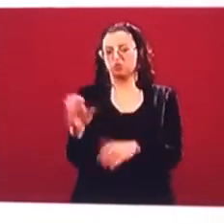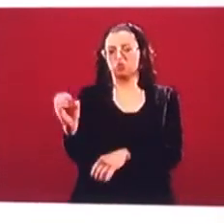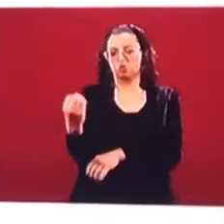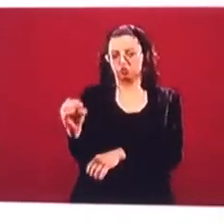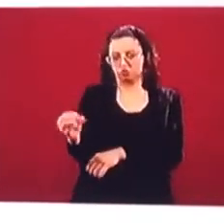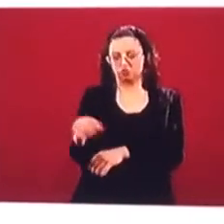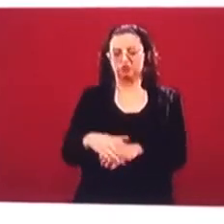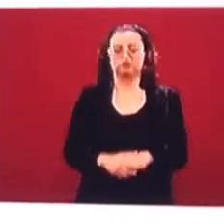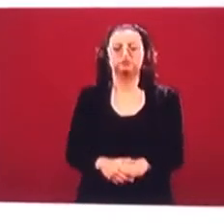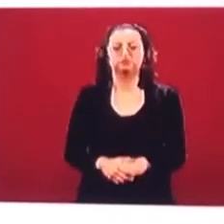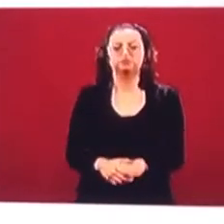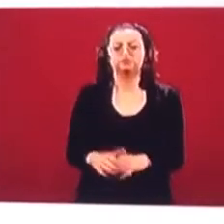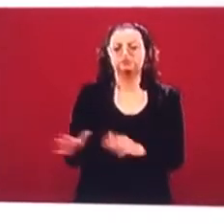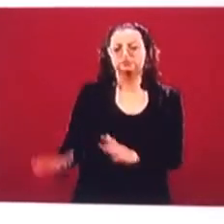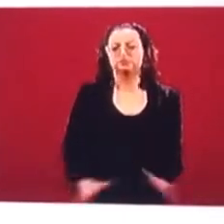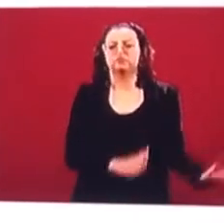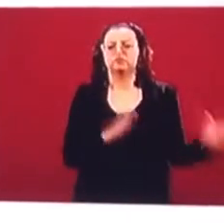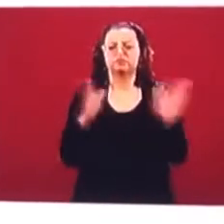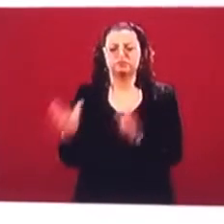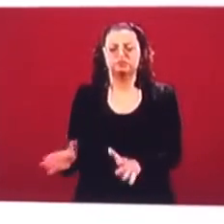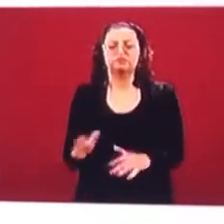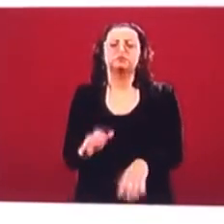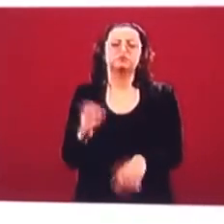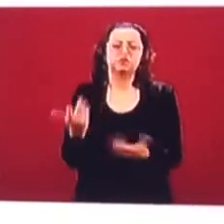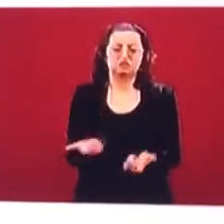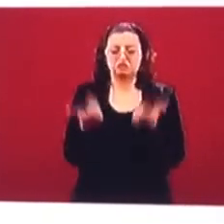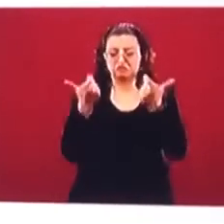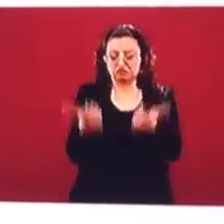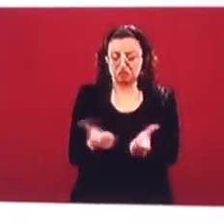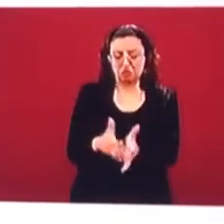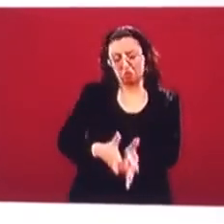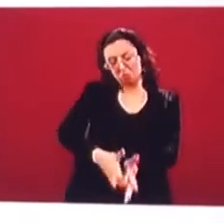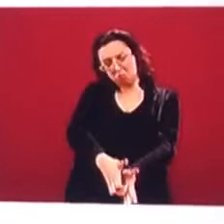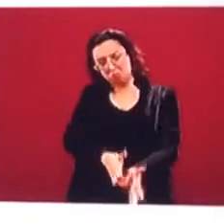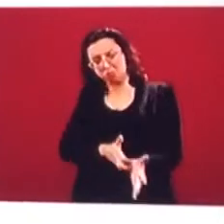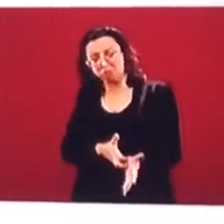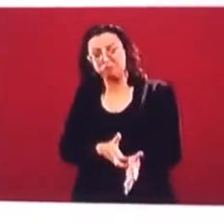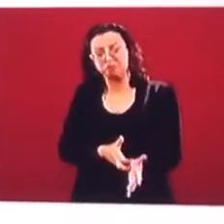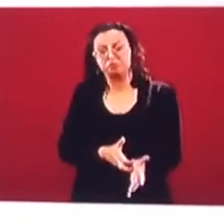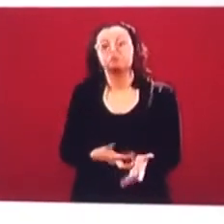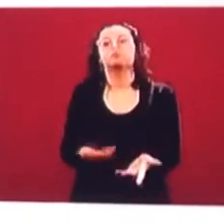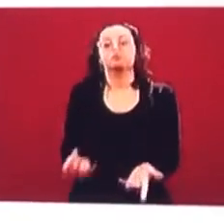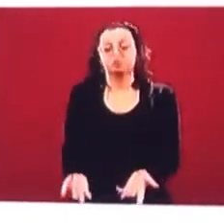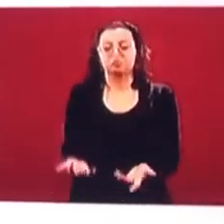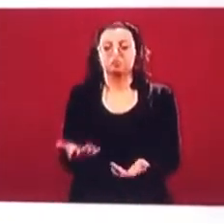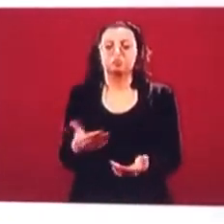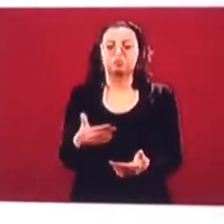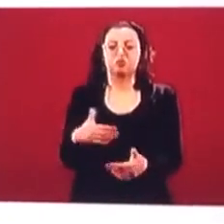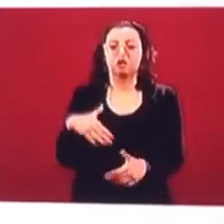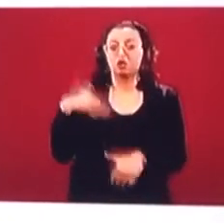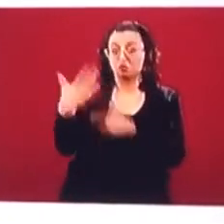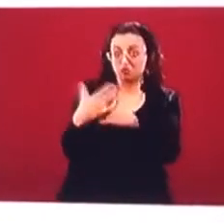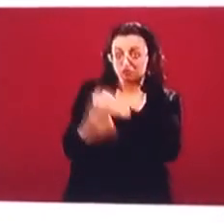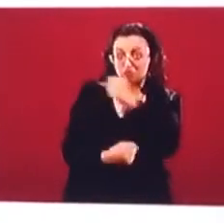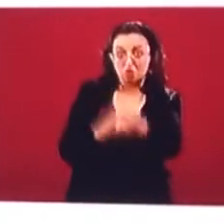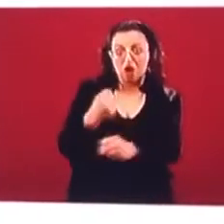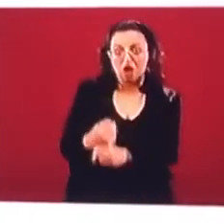apellidos, vamos a decir dónde están y cómo esta familia, aparte de estar trabajando en Tabasco, en esa